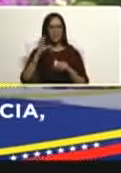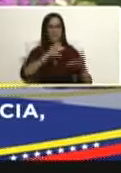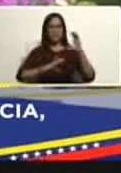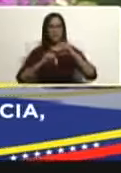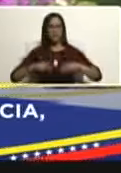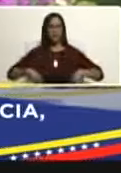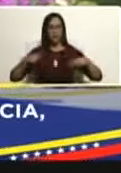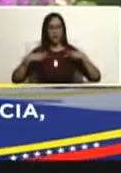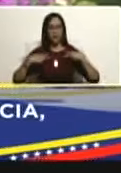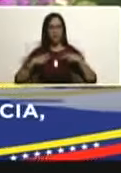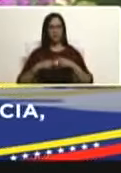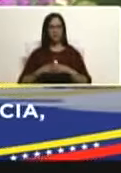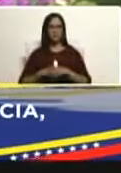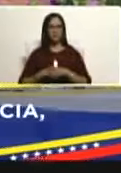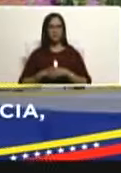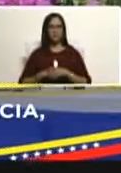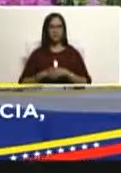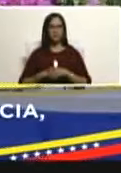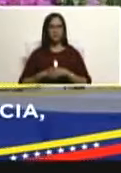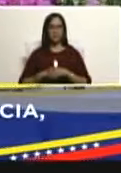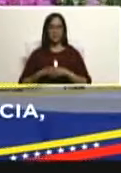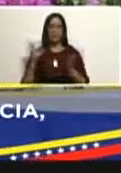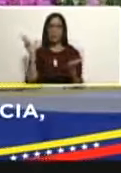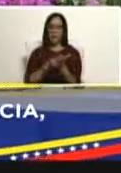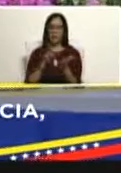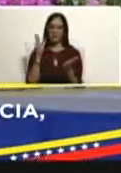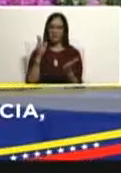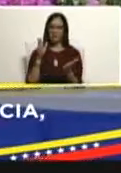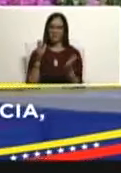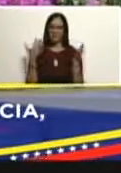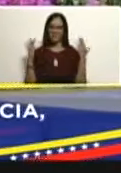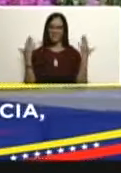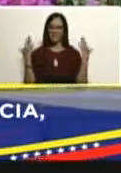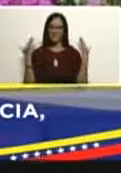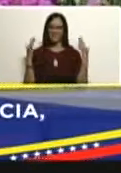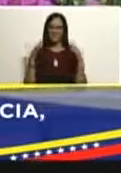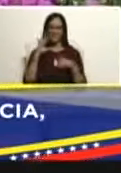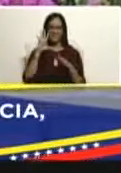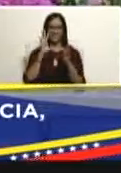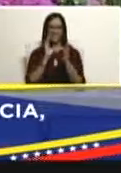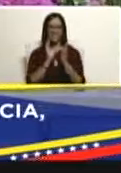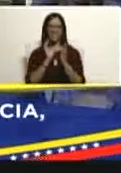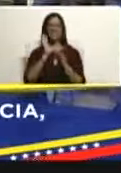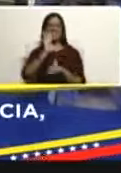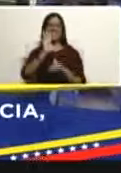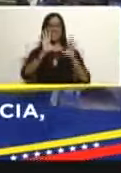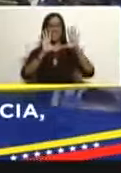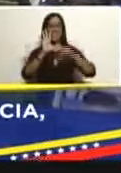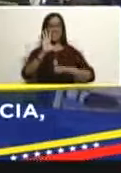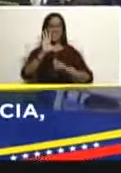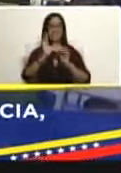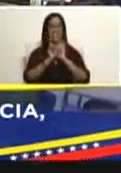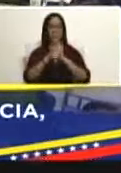vida. Prueba superada, pues. Le sobraron 15 segundos. El